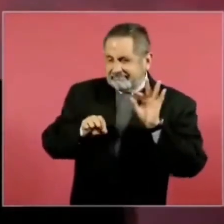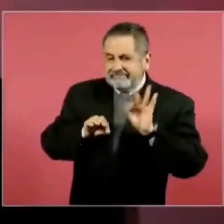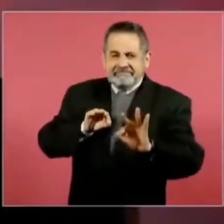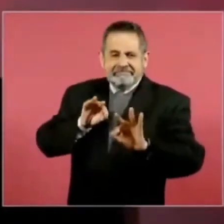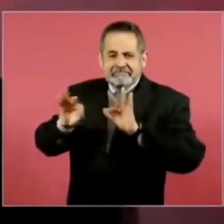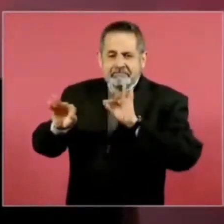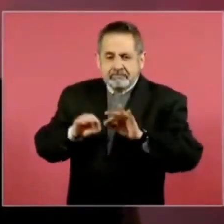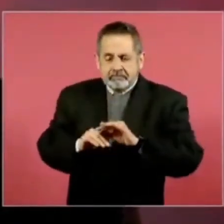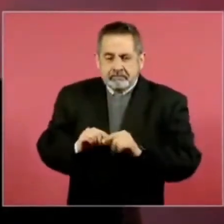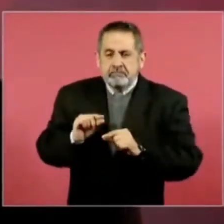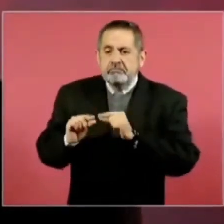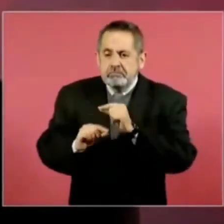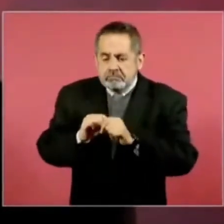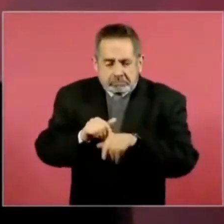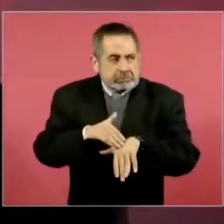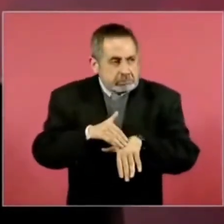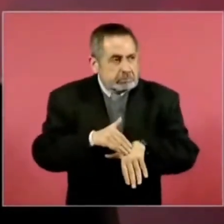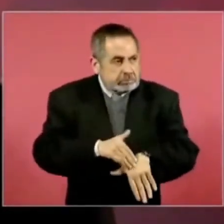poco a poco,